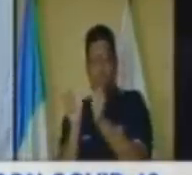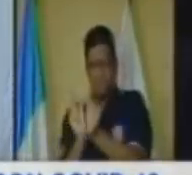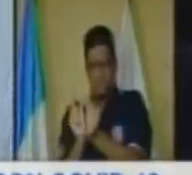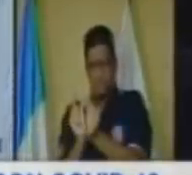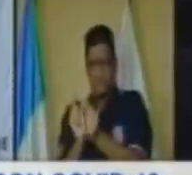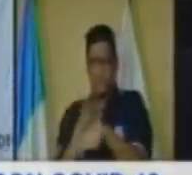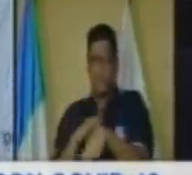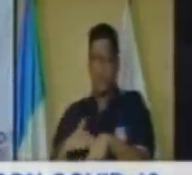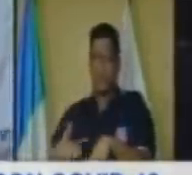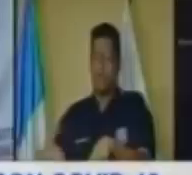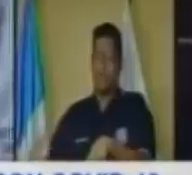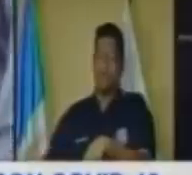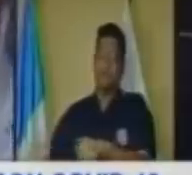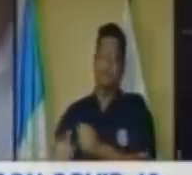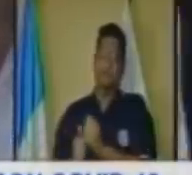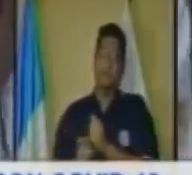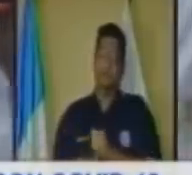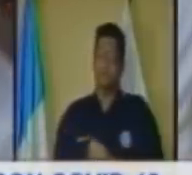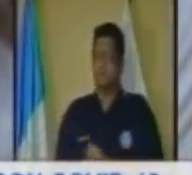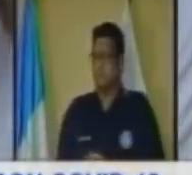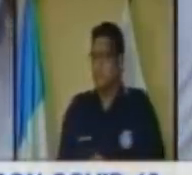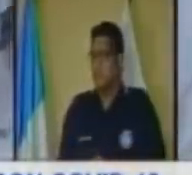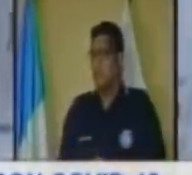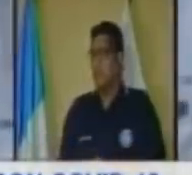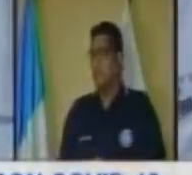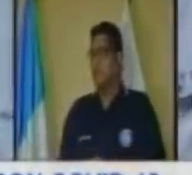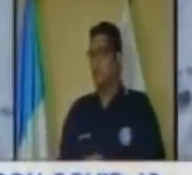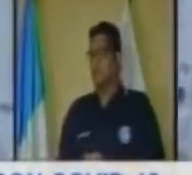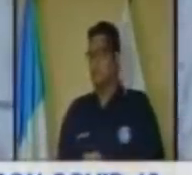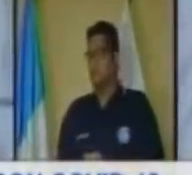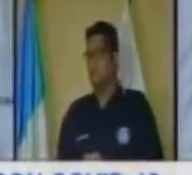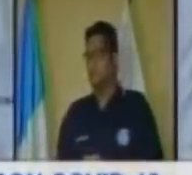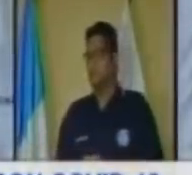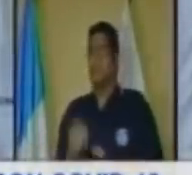no alargar mucho esta conferencia.